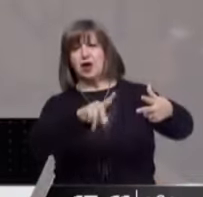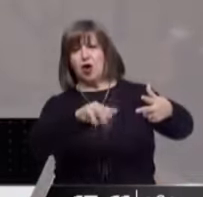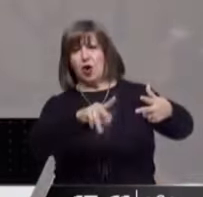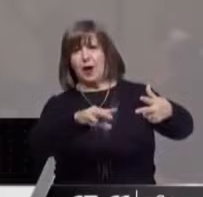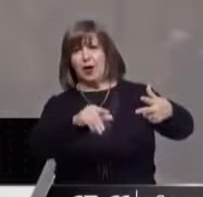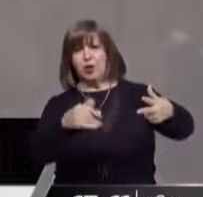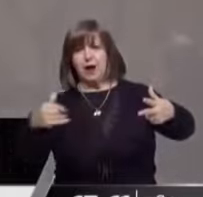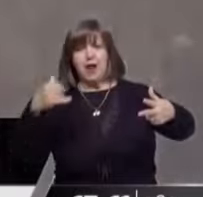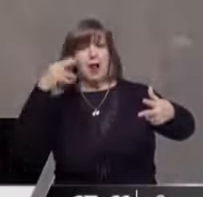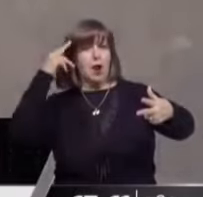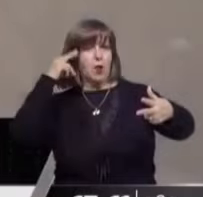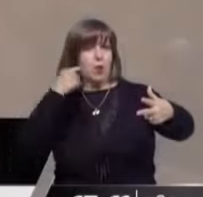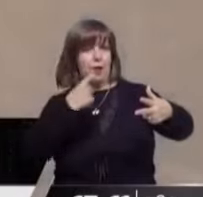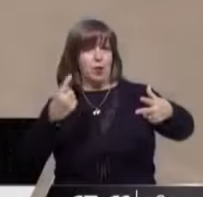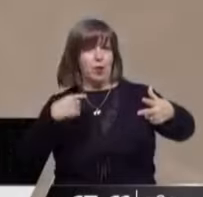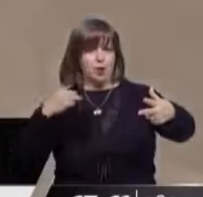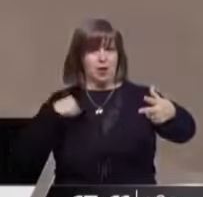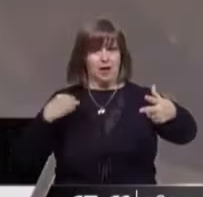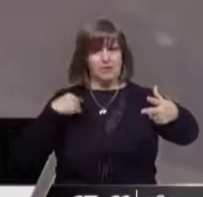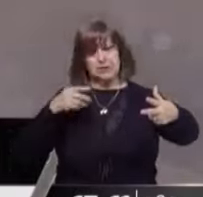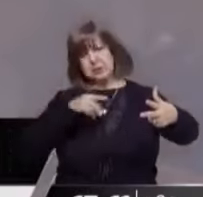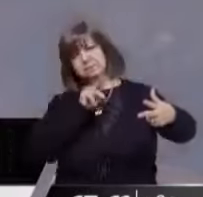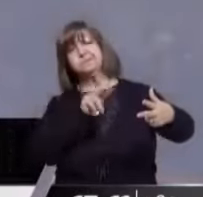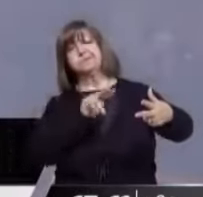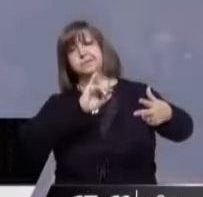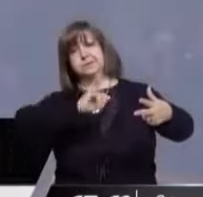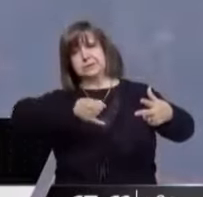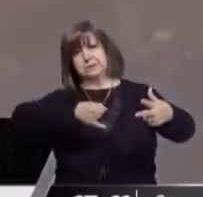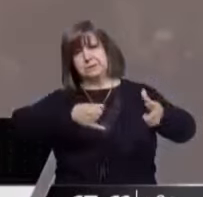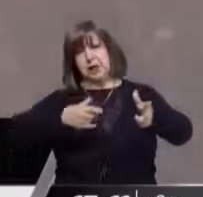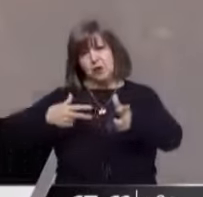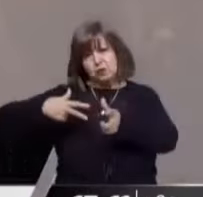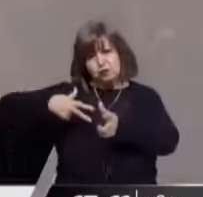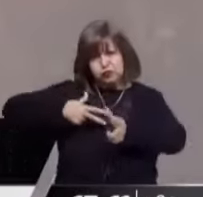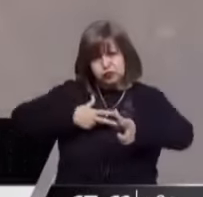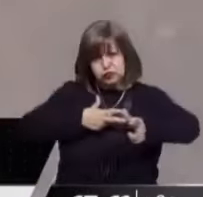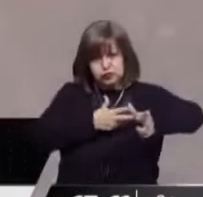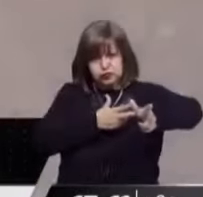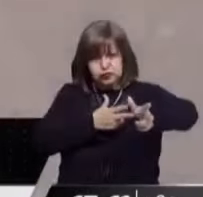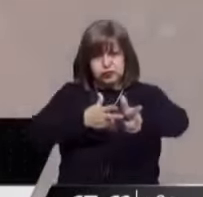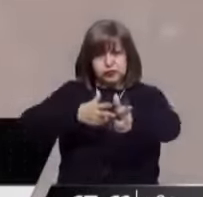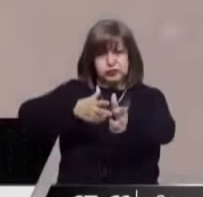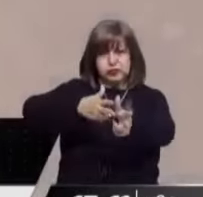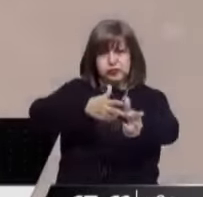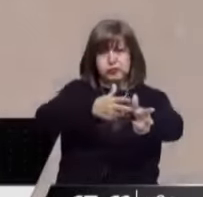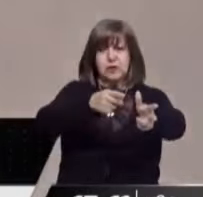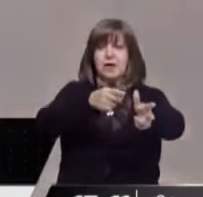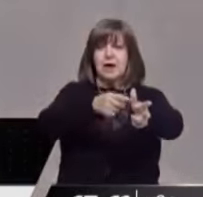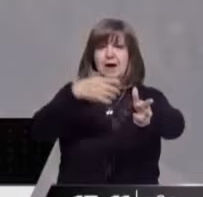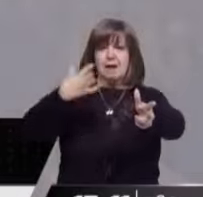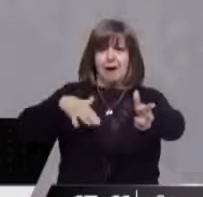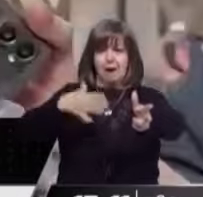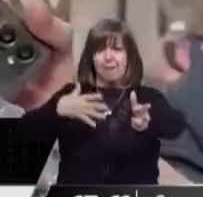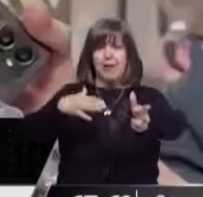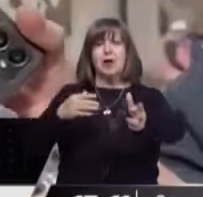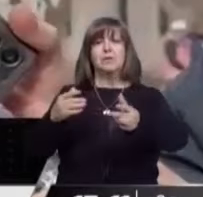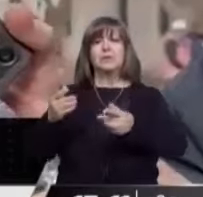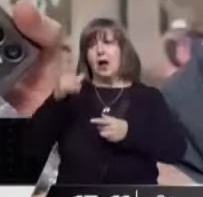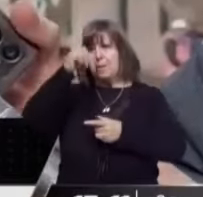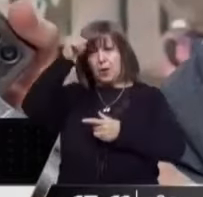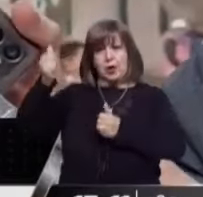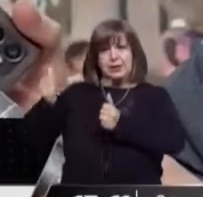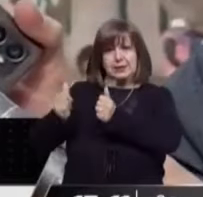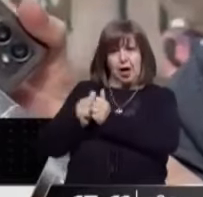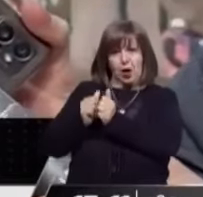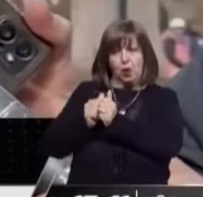personal policial de las diferentes unidades policiales de Guaymallén, de apoyo de la UAP, que es una unidad de